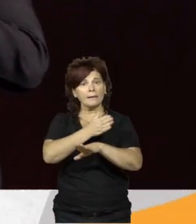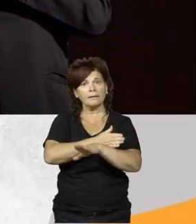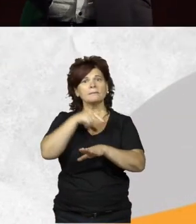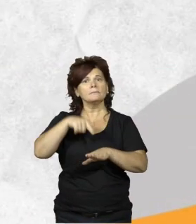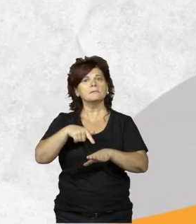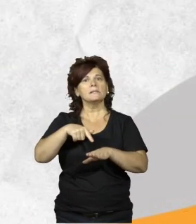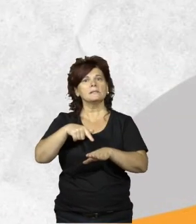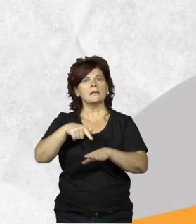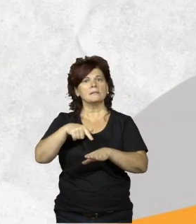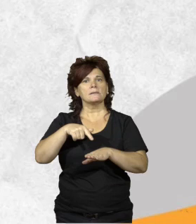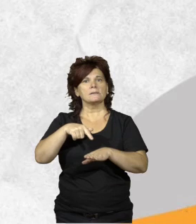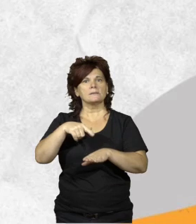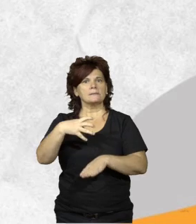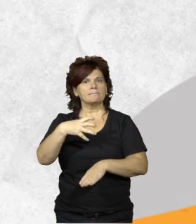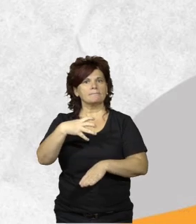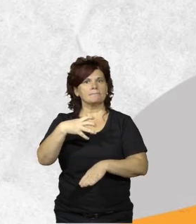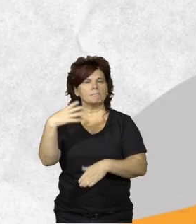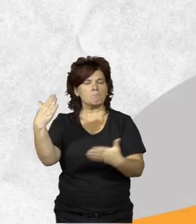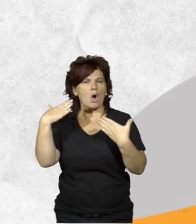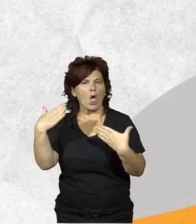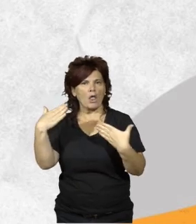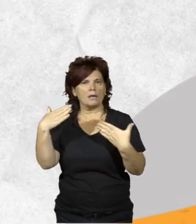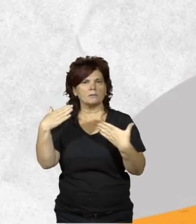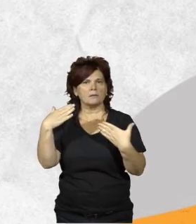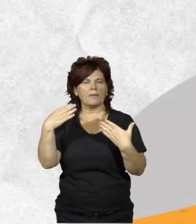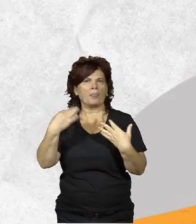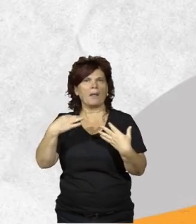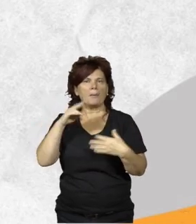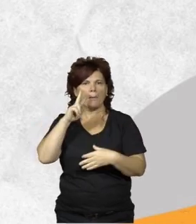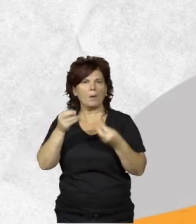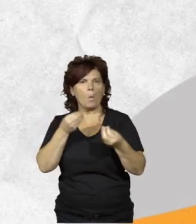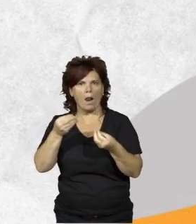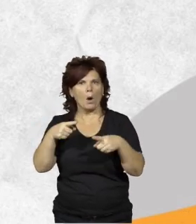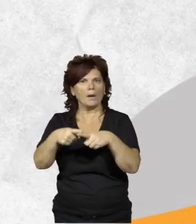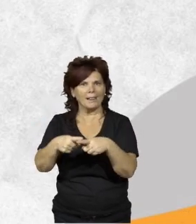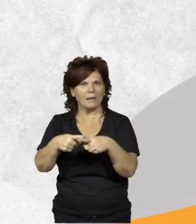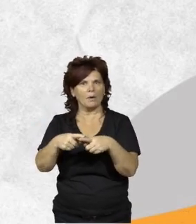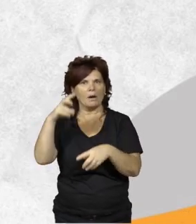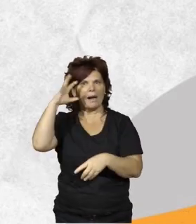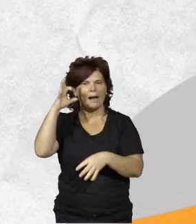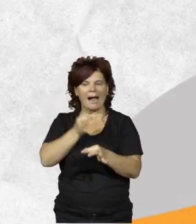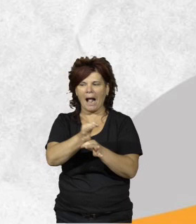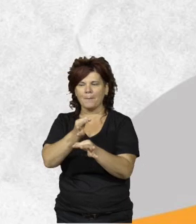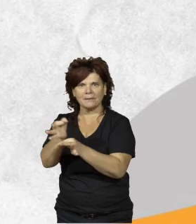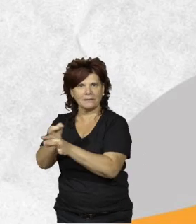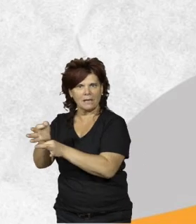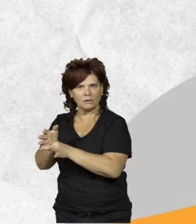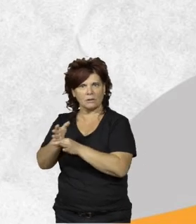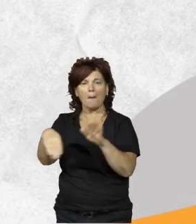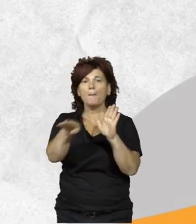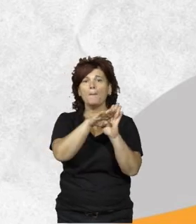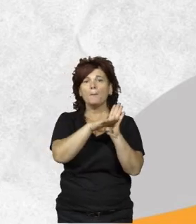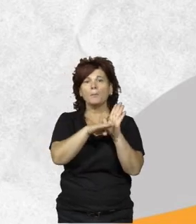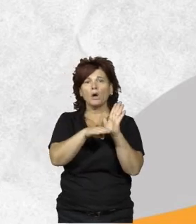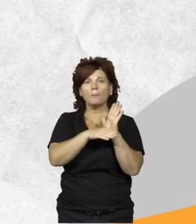estas competencias, creo que el corazón son las inspecciones. En el programa tenemos un cuerpo